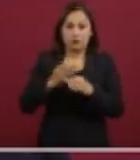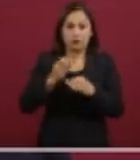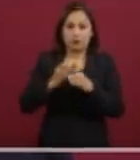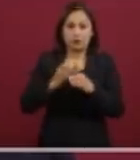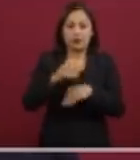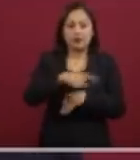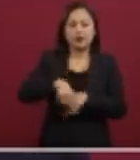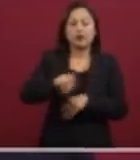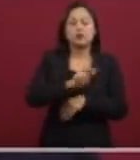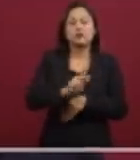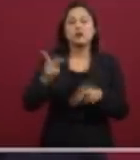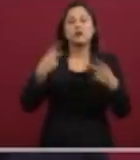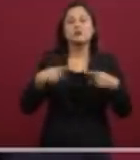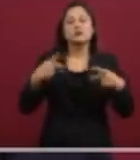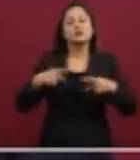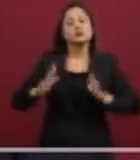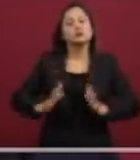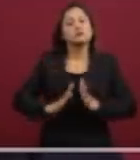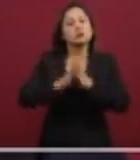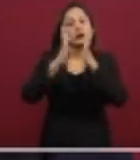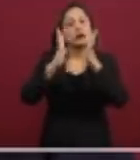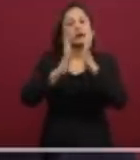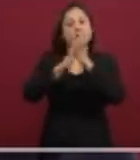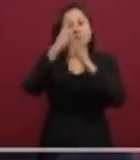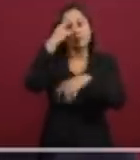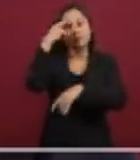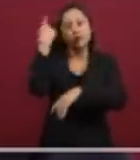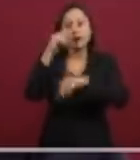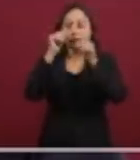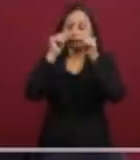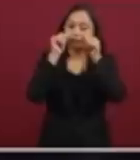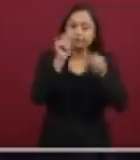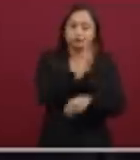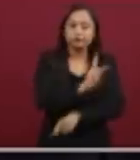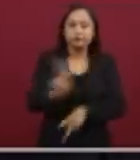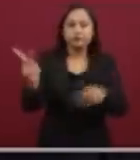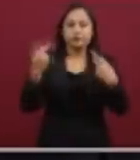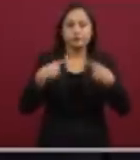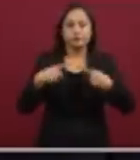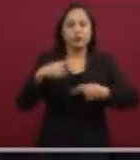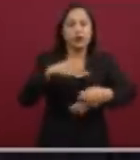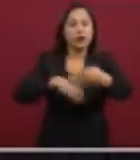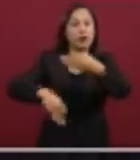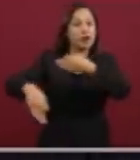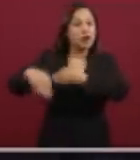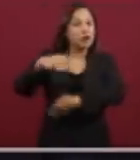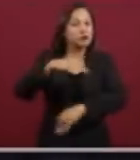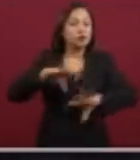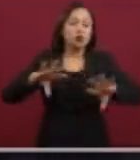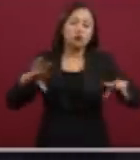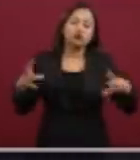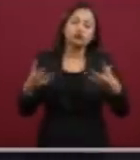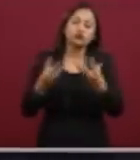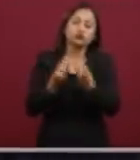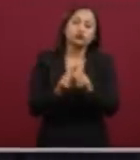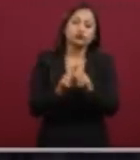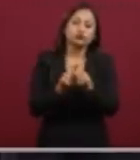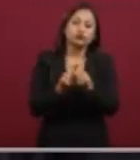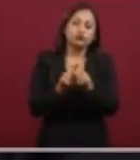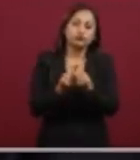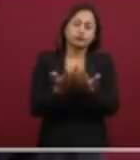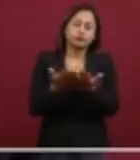el pueblo. Y para que todos empujemos al